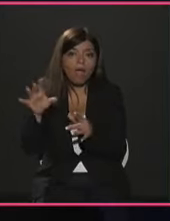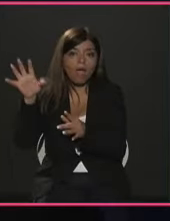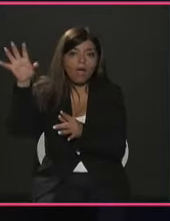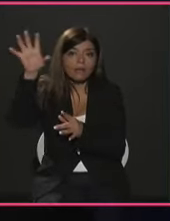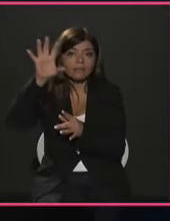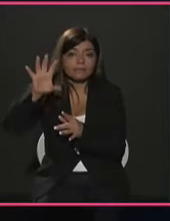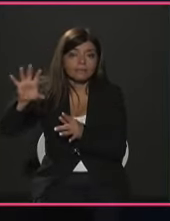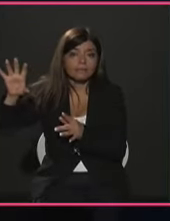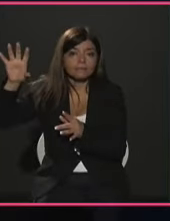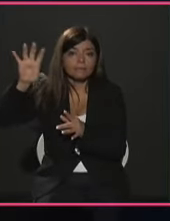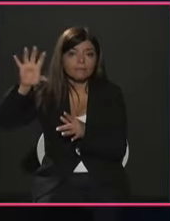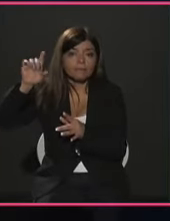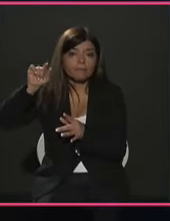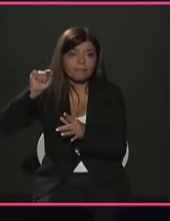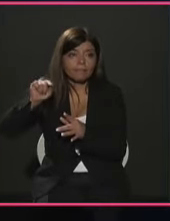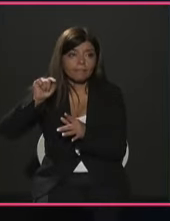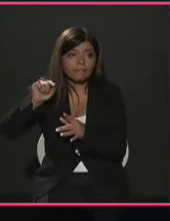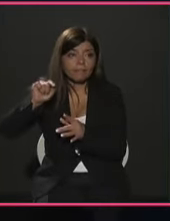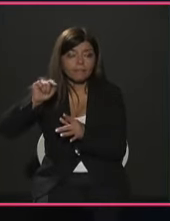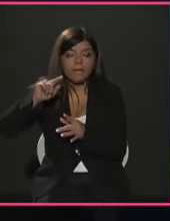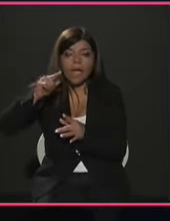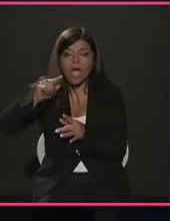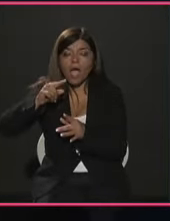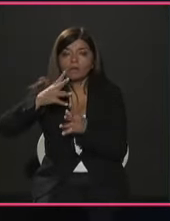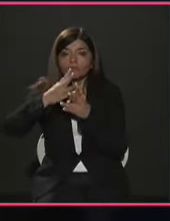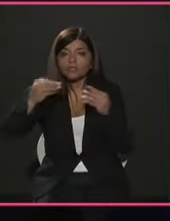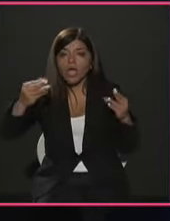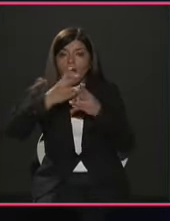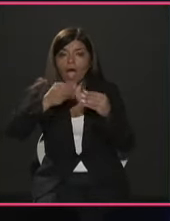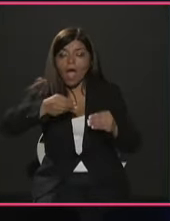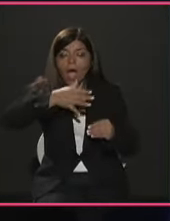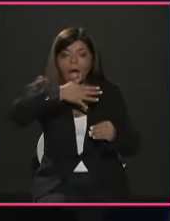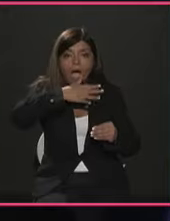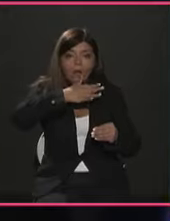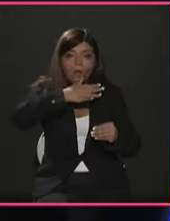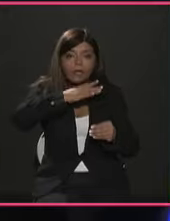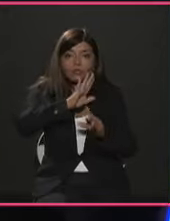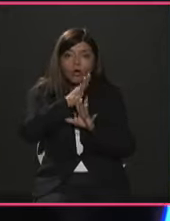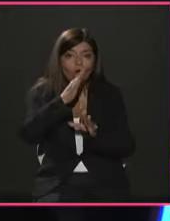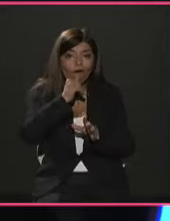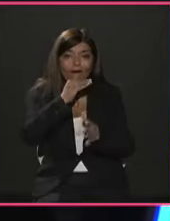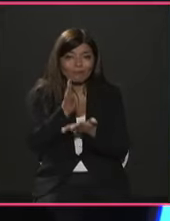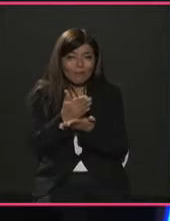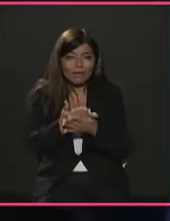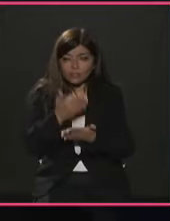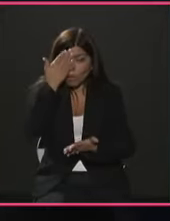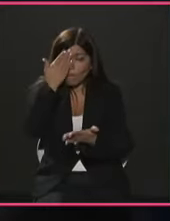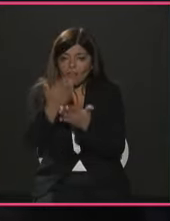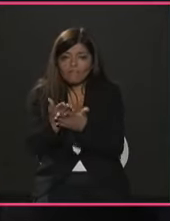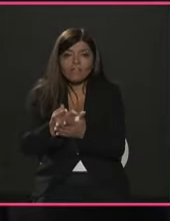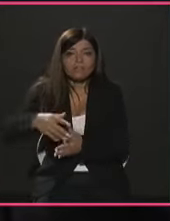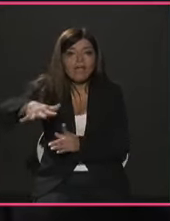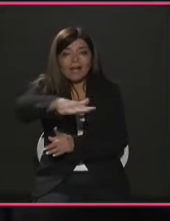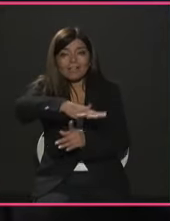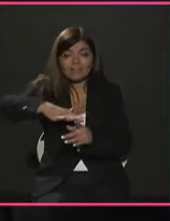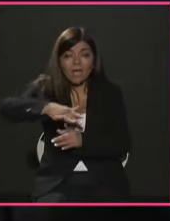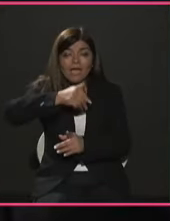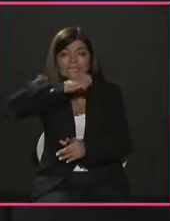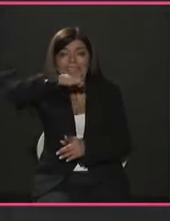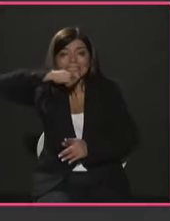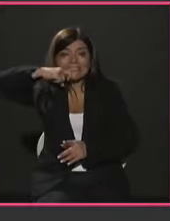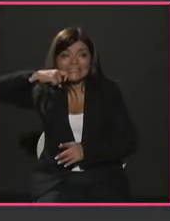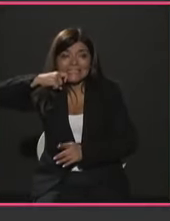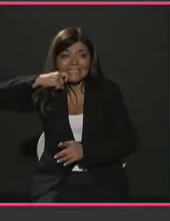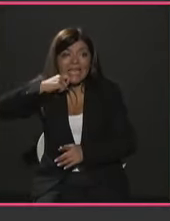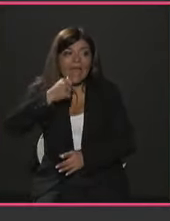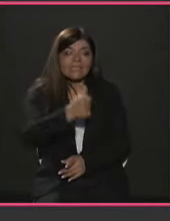arábica es donde hay más escape de agua en la región y la menos preparada para enfrentar las crisis hídricas